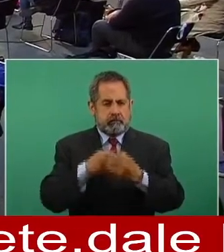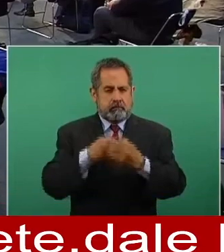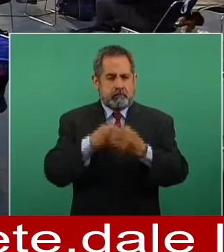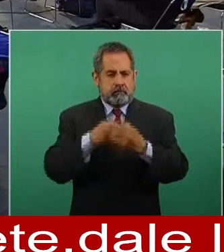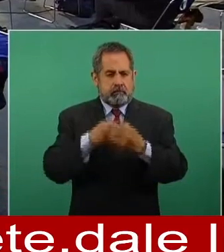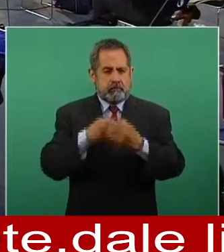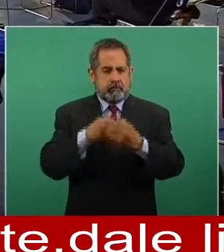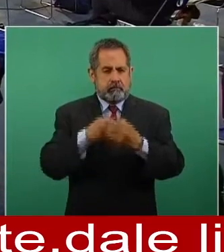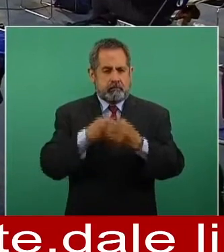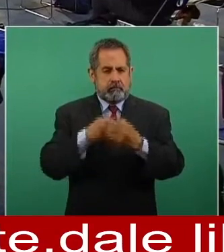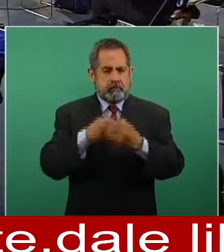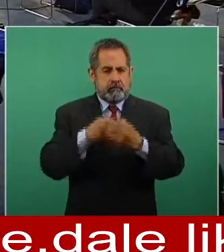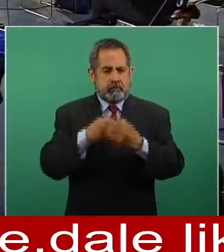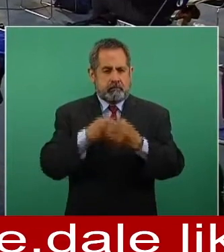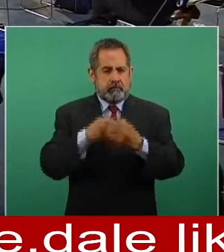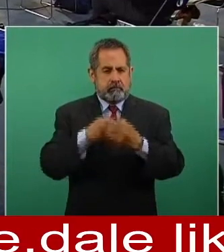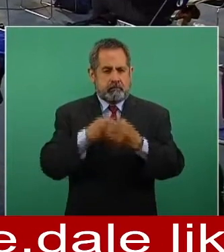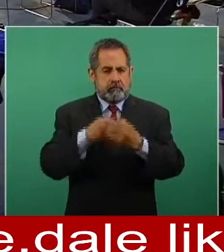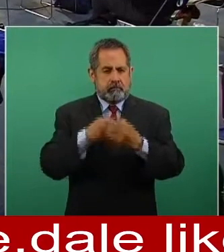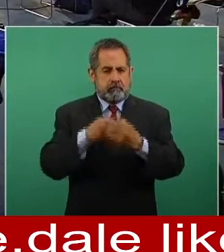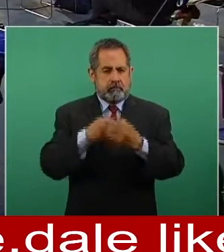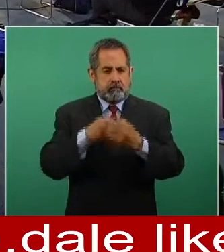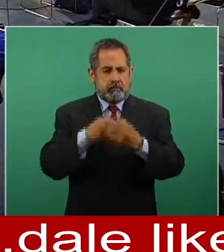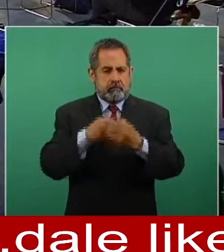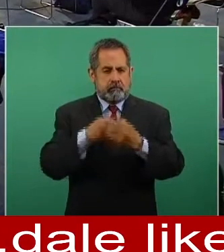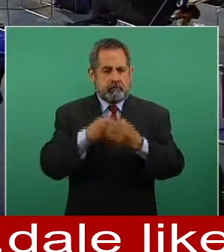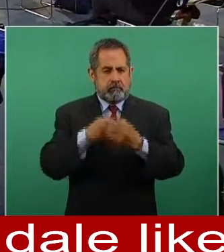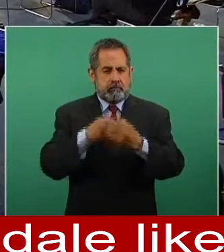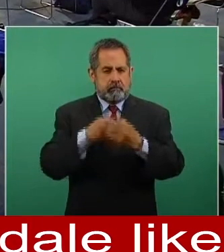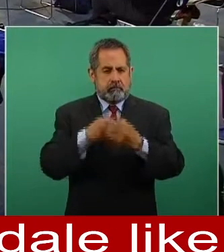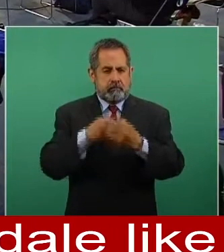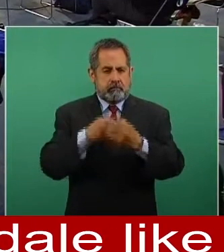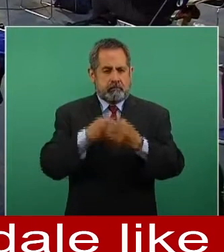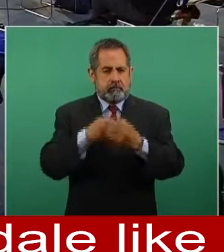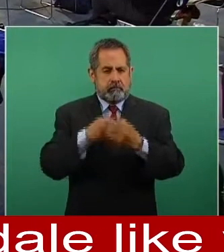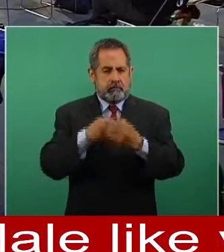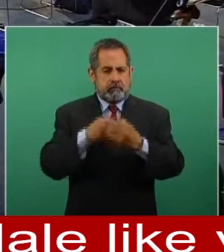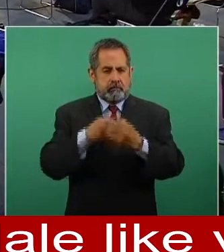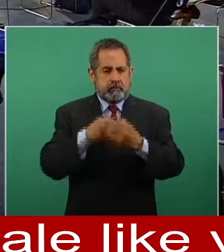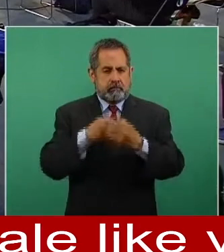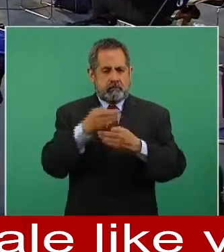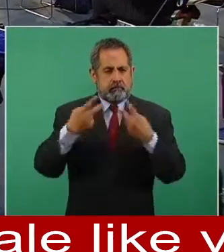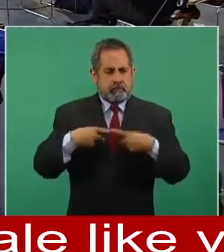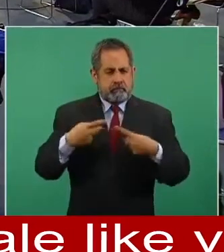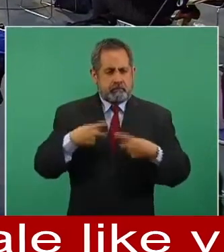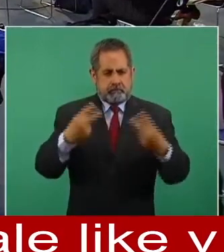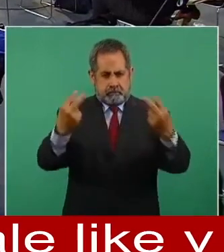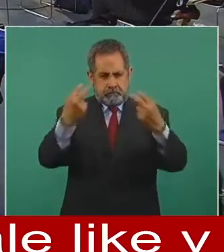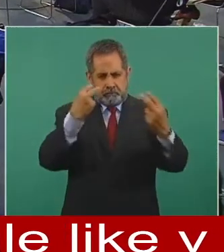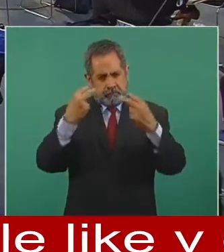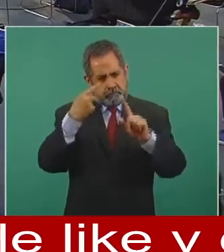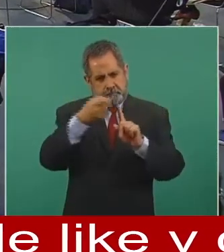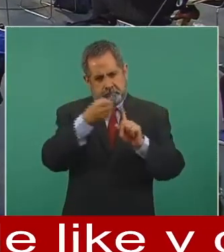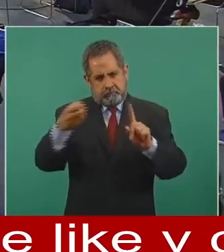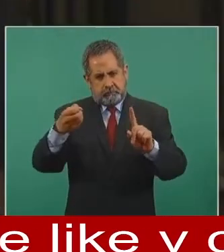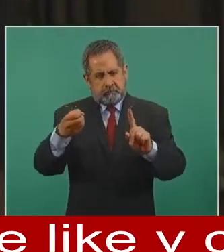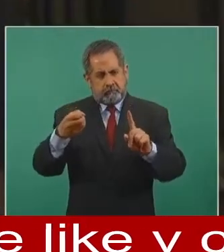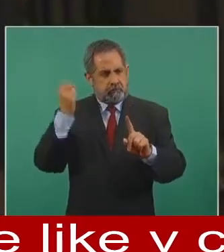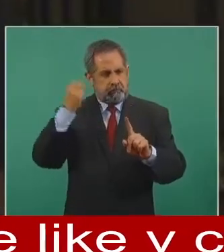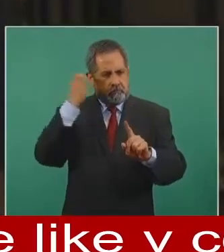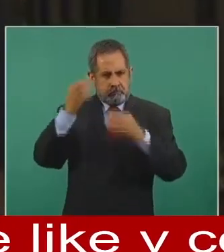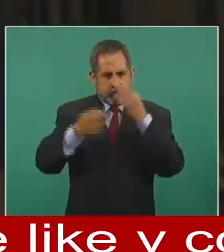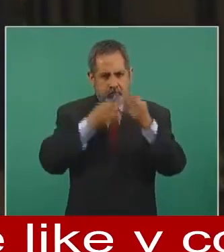de Álvaro Delgado en la conferencia de prensa del presidente Andrés Manuel López Obrador. Nos siguen esta